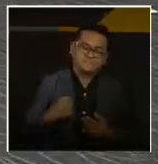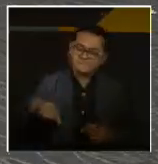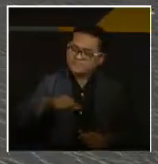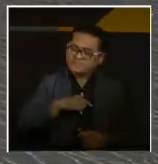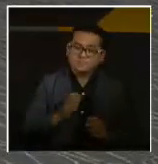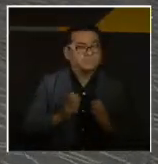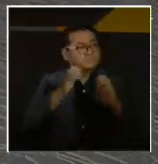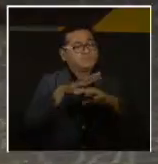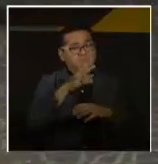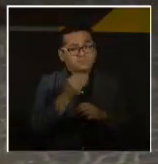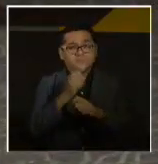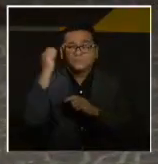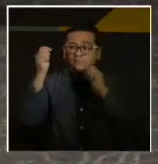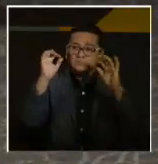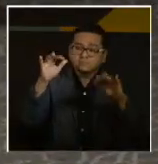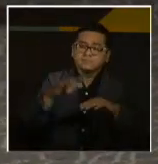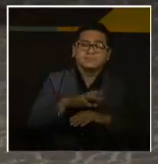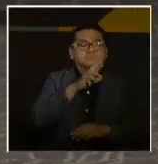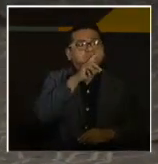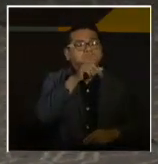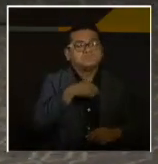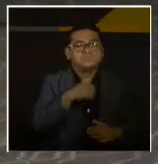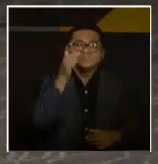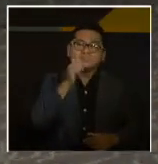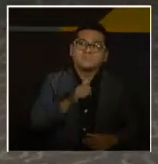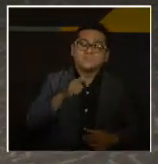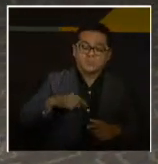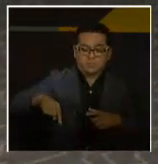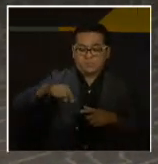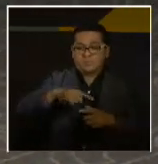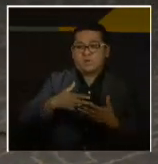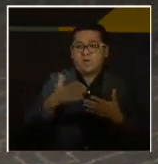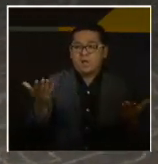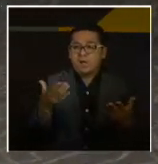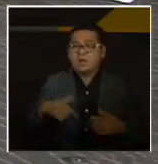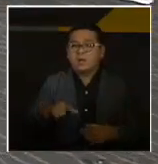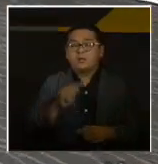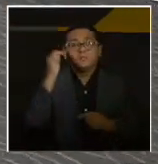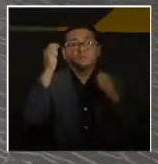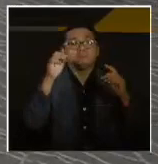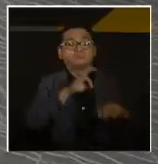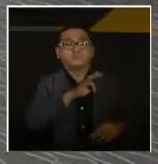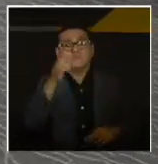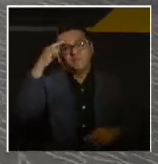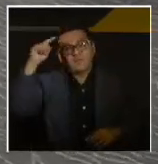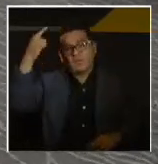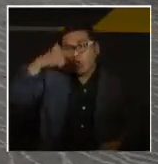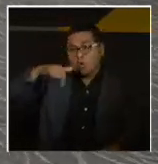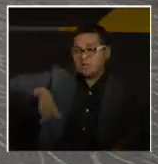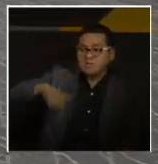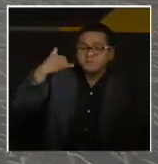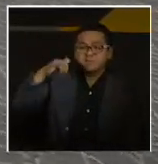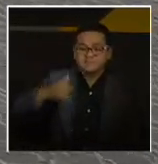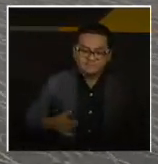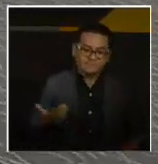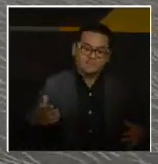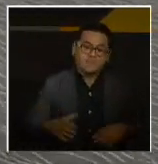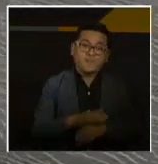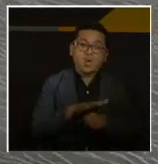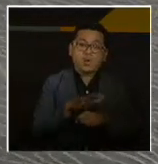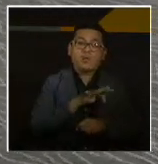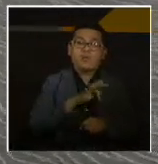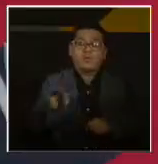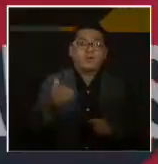nuestra infraestructura turística, tenemos que hacer circuitos que hagan que el turista pase más noches en Yucatán, para lo